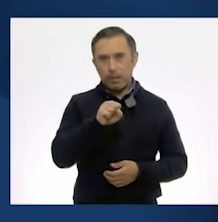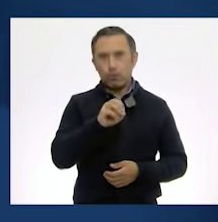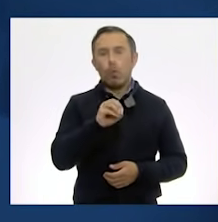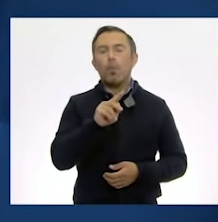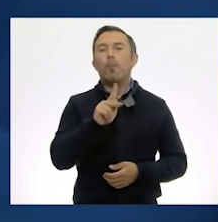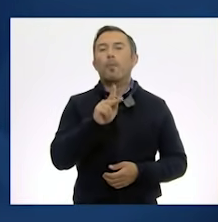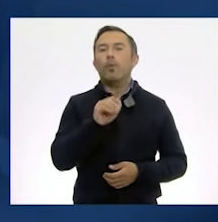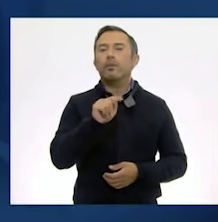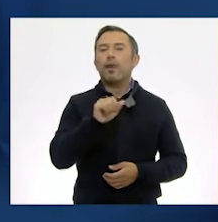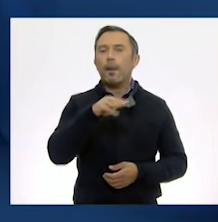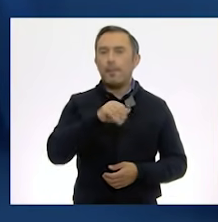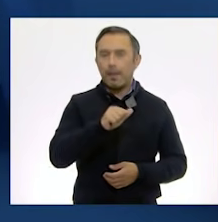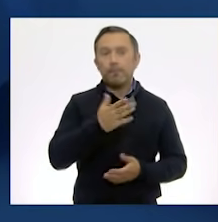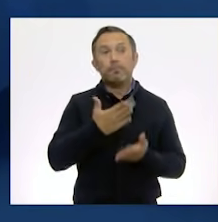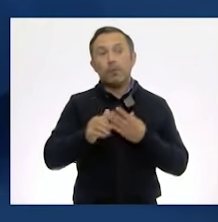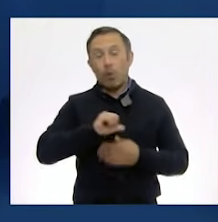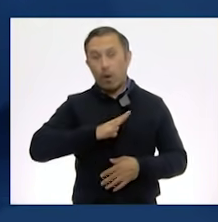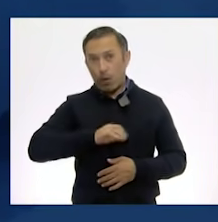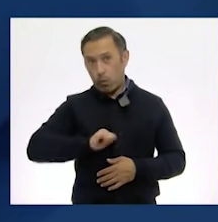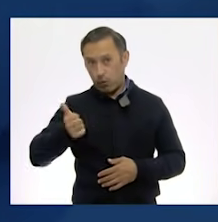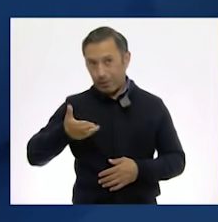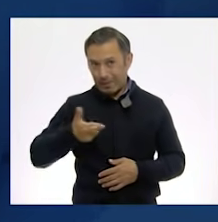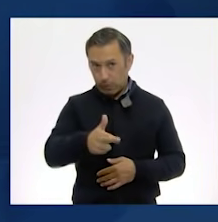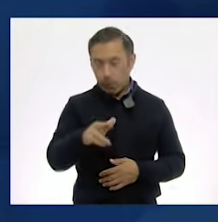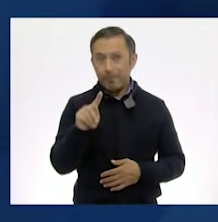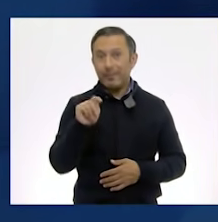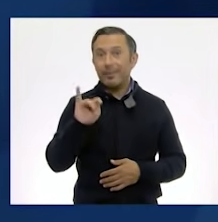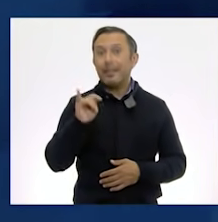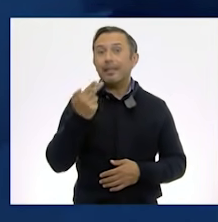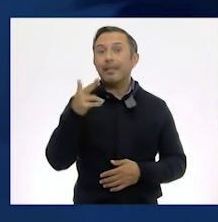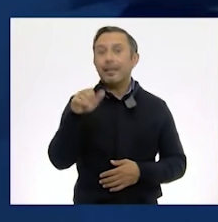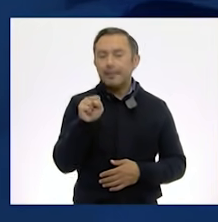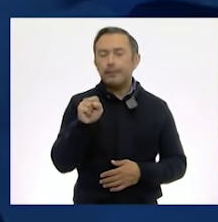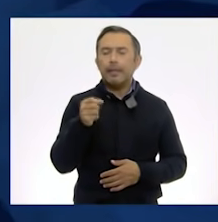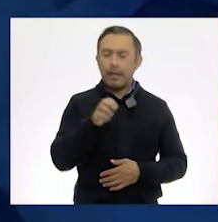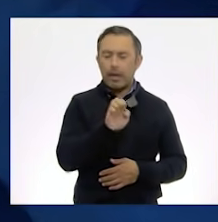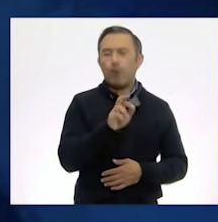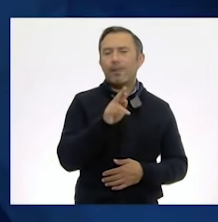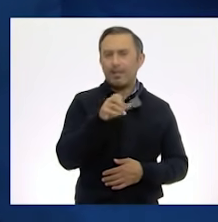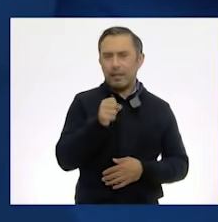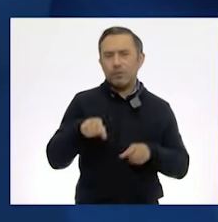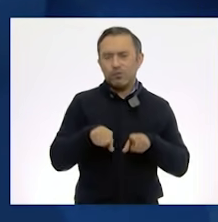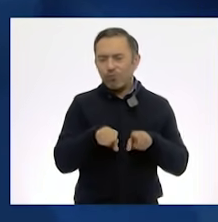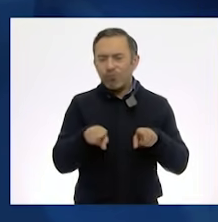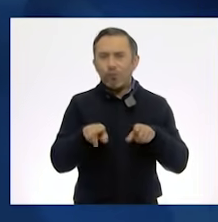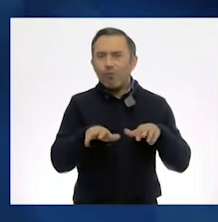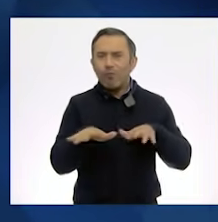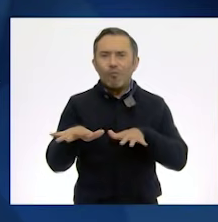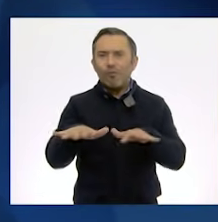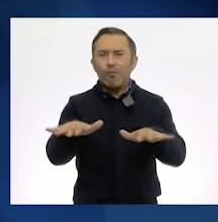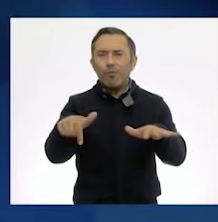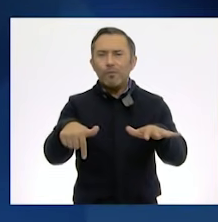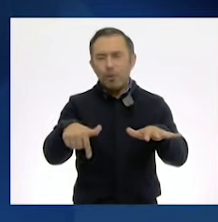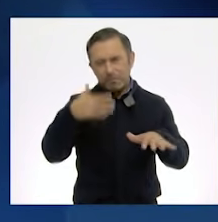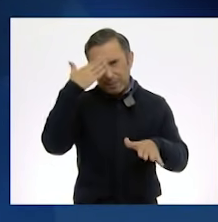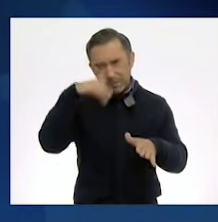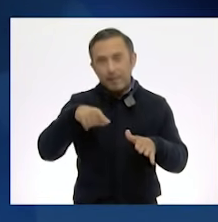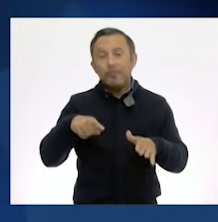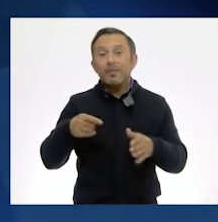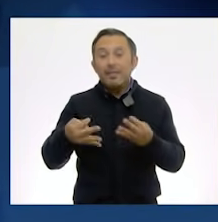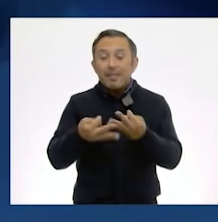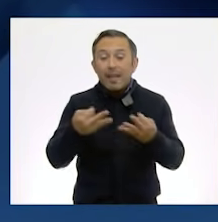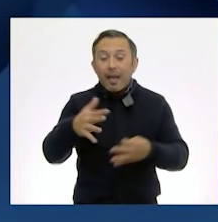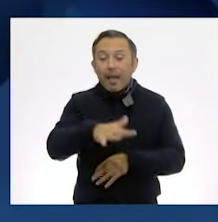río Tigris, que junto con el Éufrates rodeaban a Mesopotamia, que como recordarás, significa la tierra entre dos